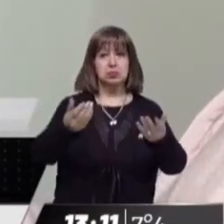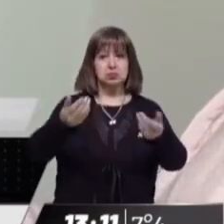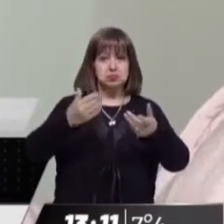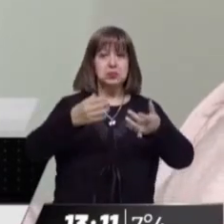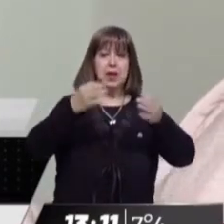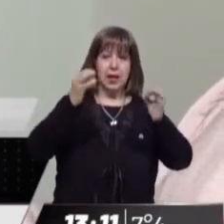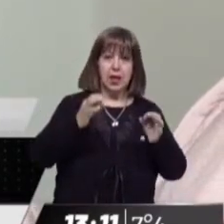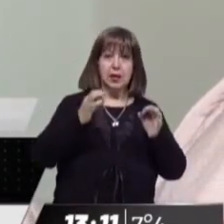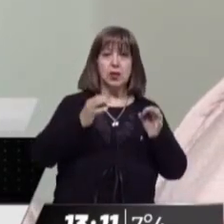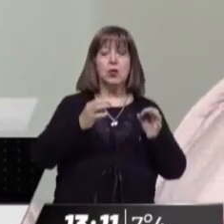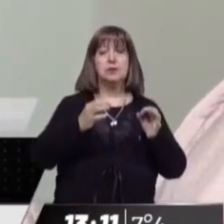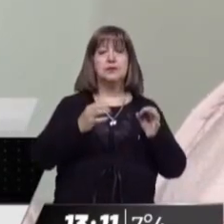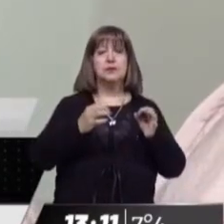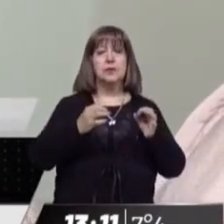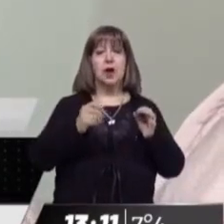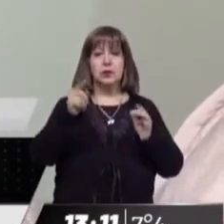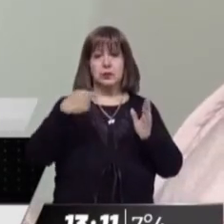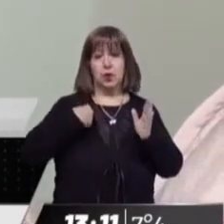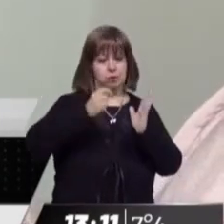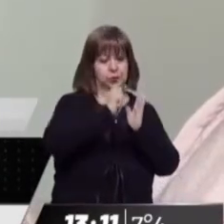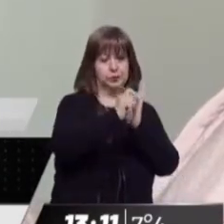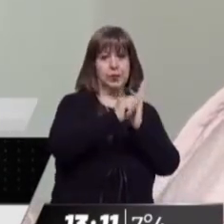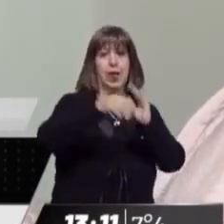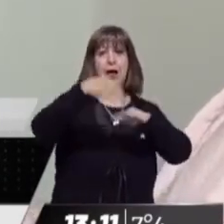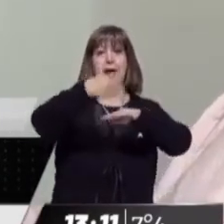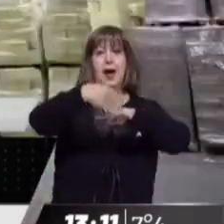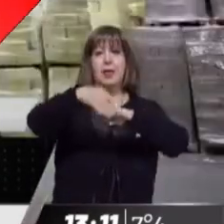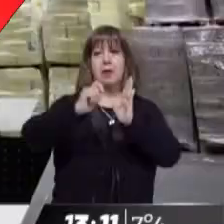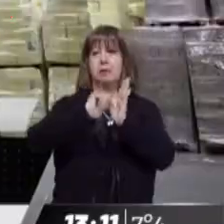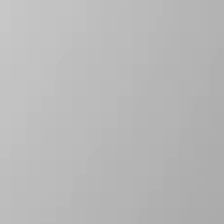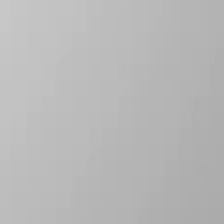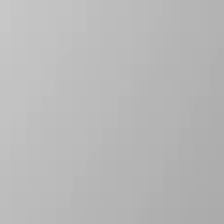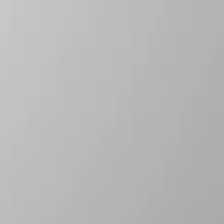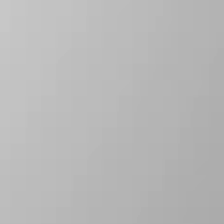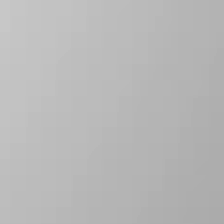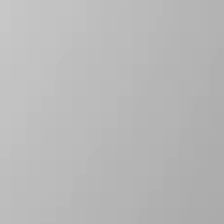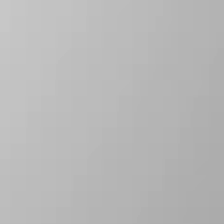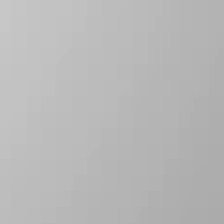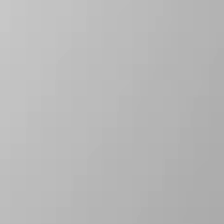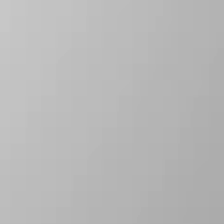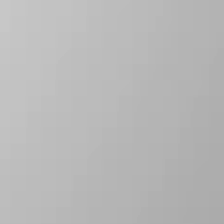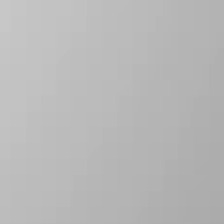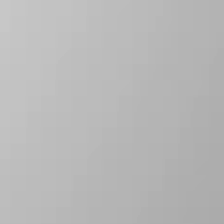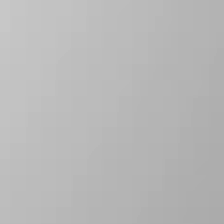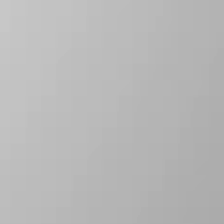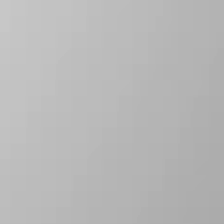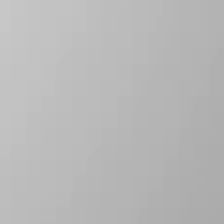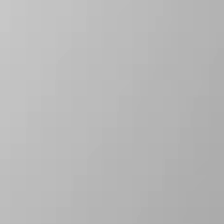leche específicamente, en los centros Conin, la logística será nuestra completa. ¿Sí?